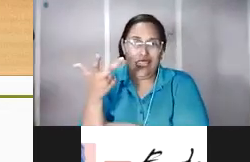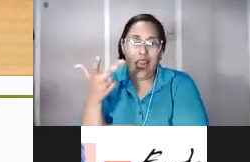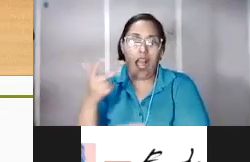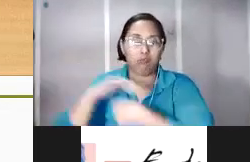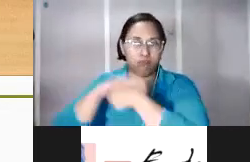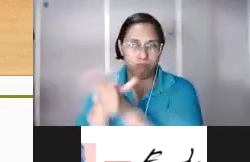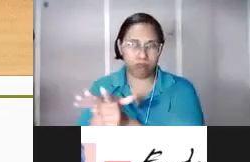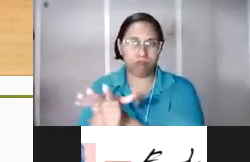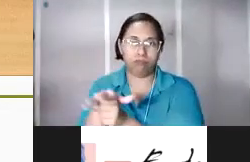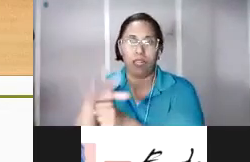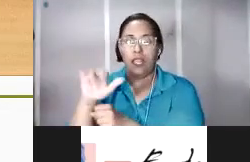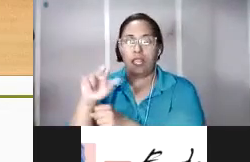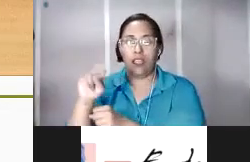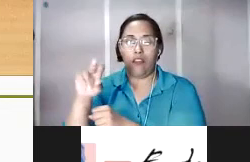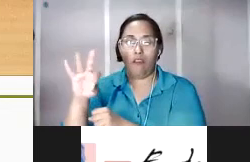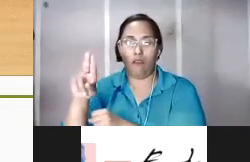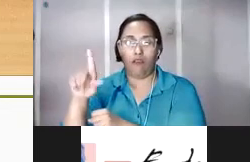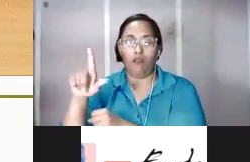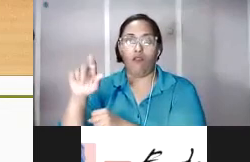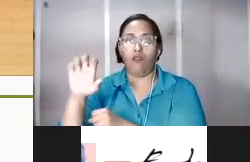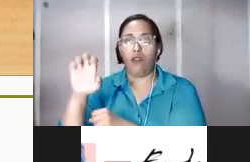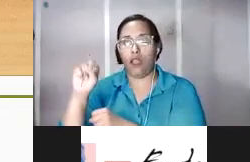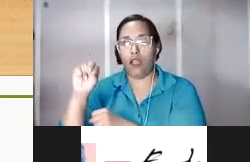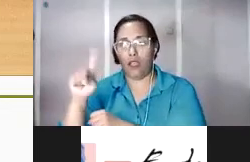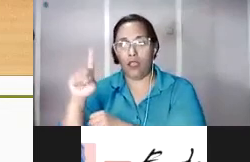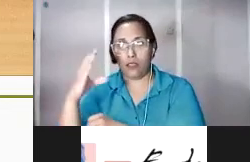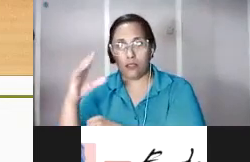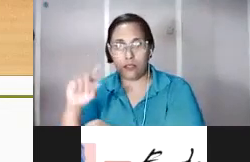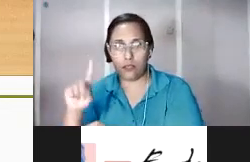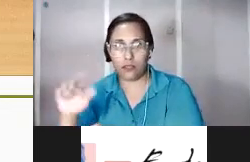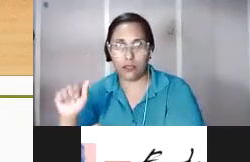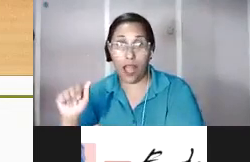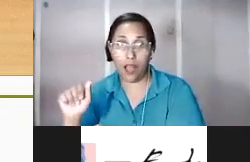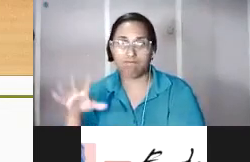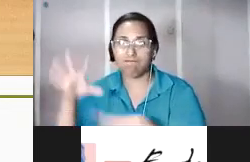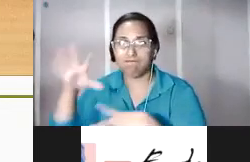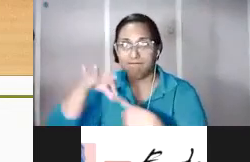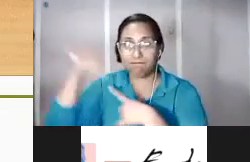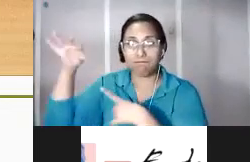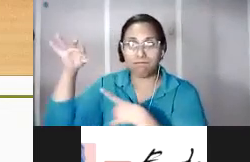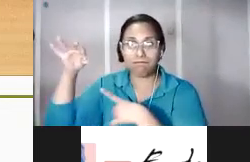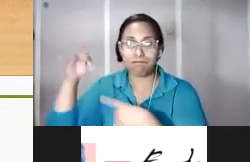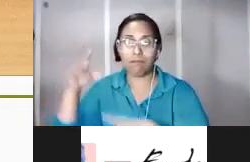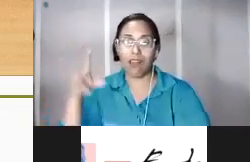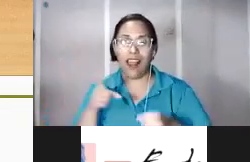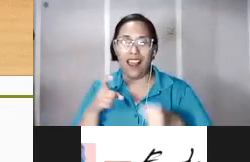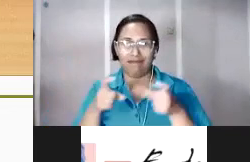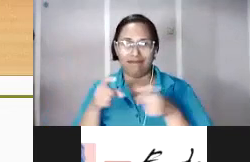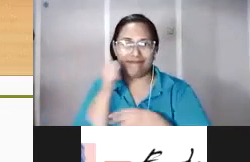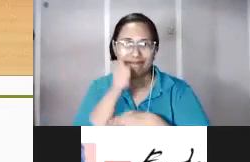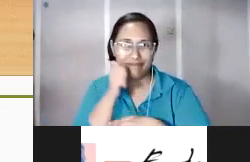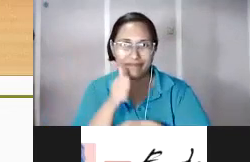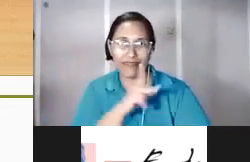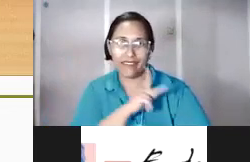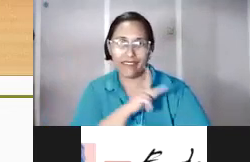pandemia de influenza, se eligió la Reina de la Paz, que